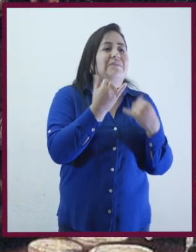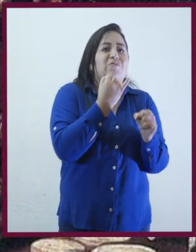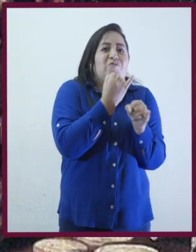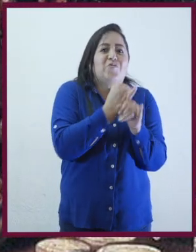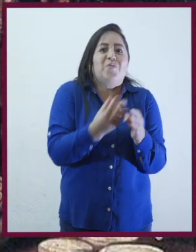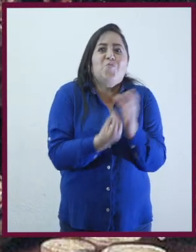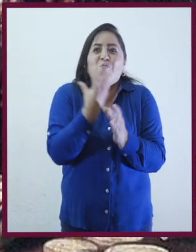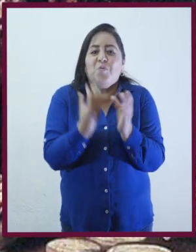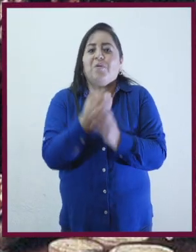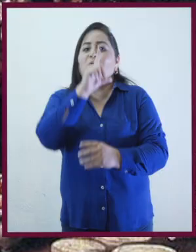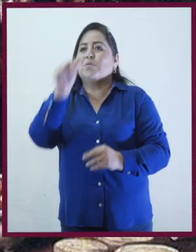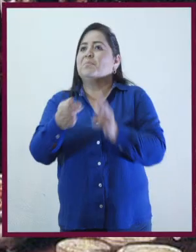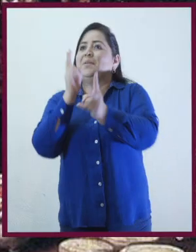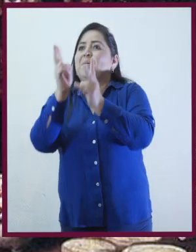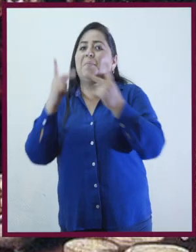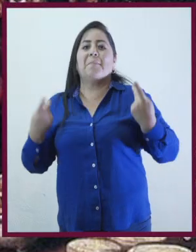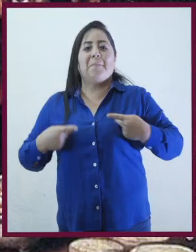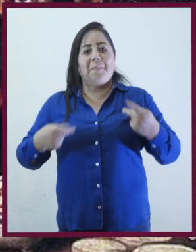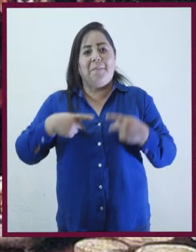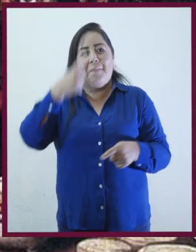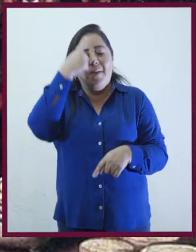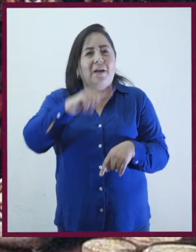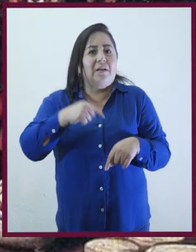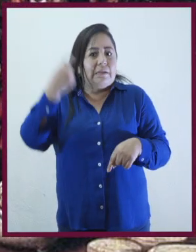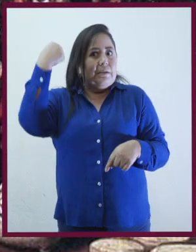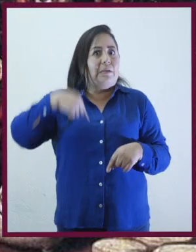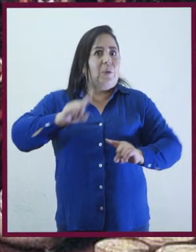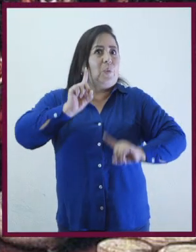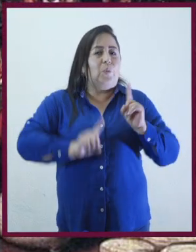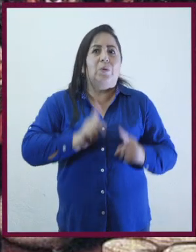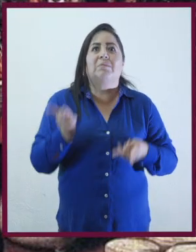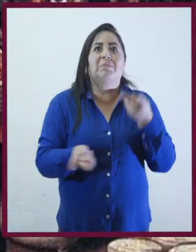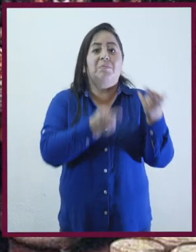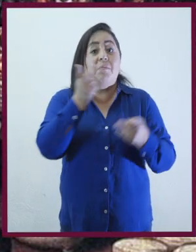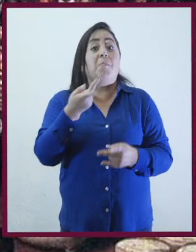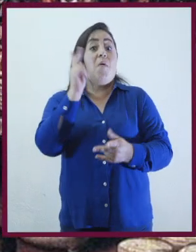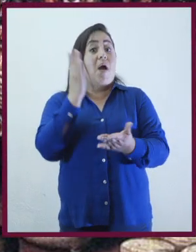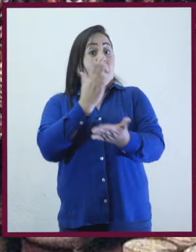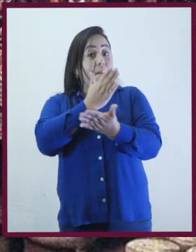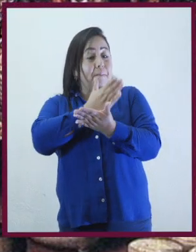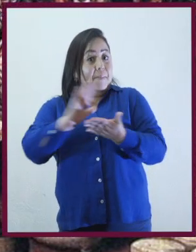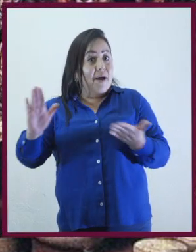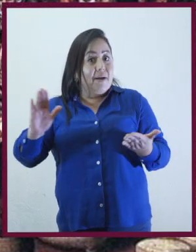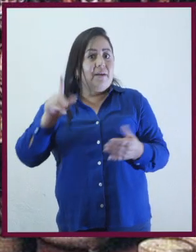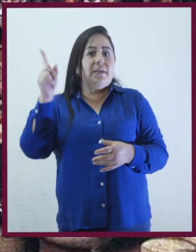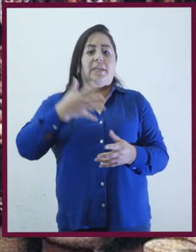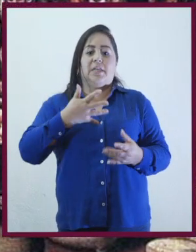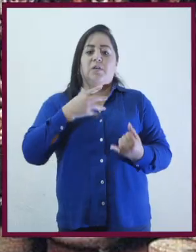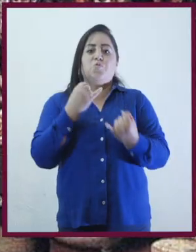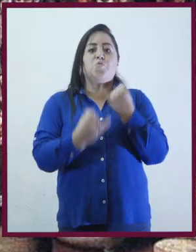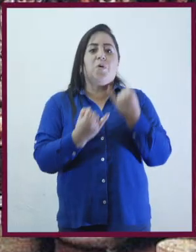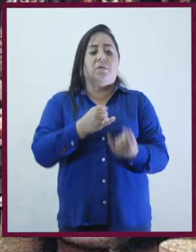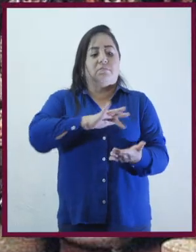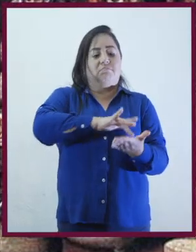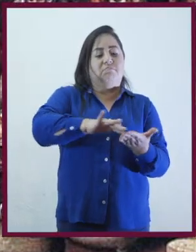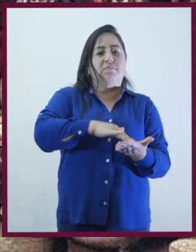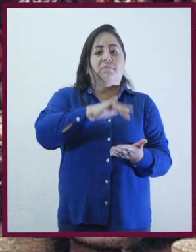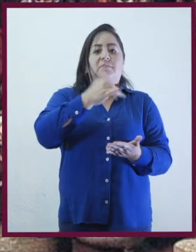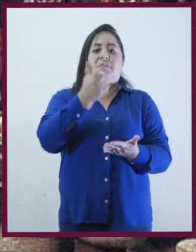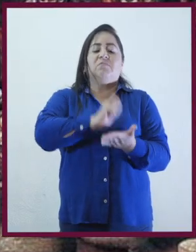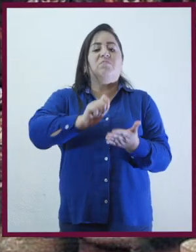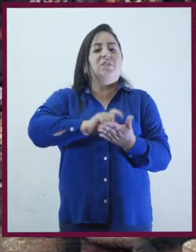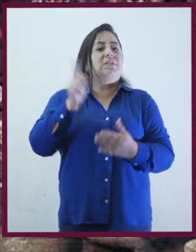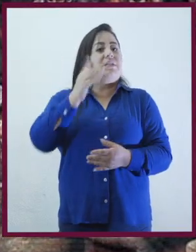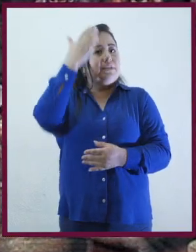nueva y platicar con las personas para aclarar sus dudas. Además, tenía la suerte de saber leer y escribir,